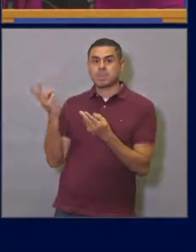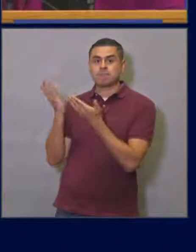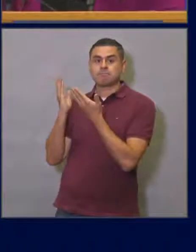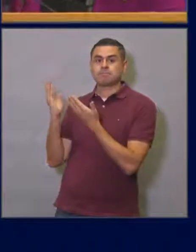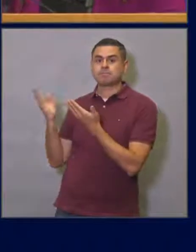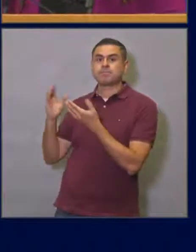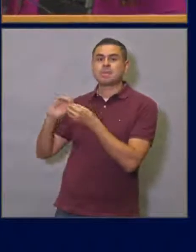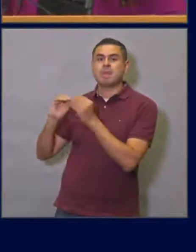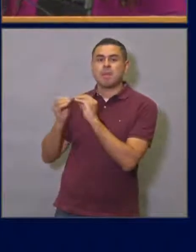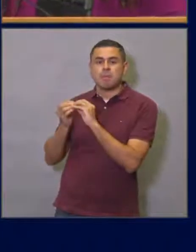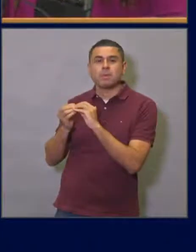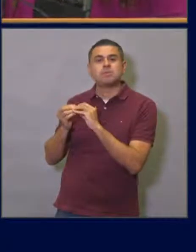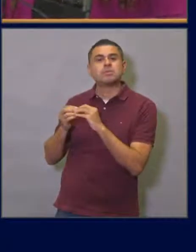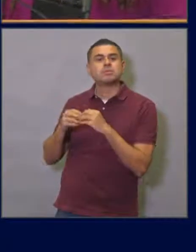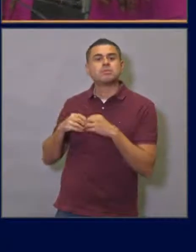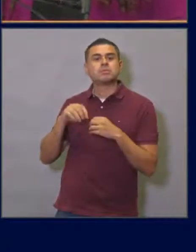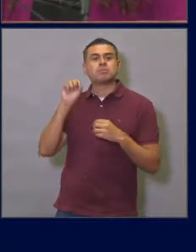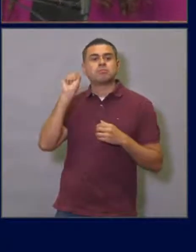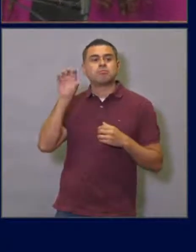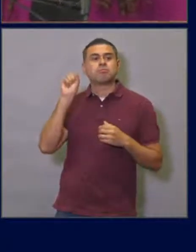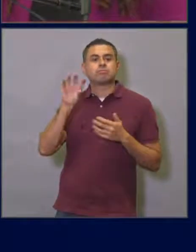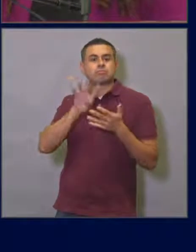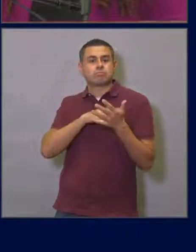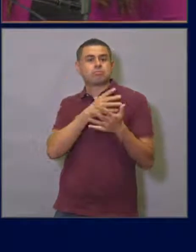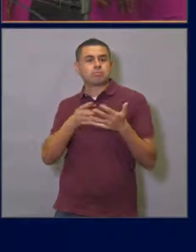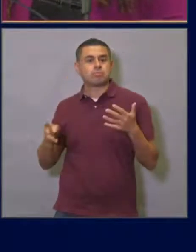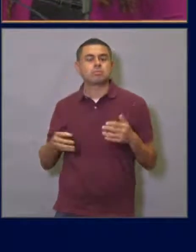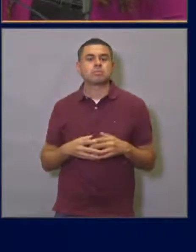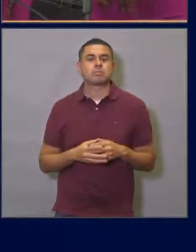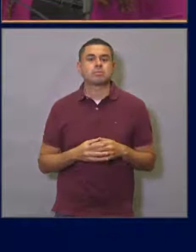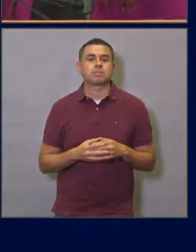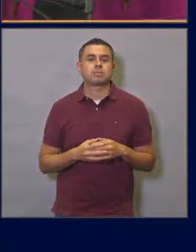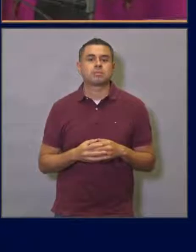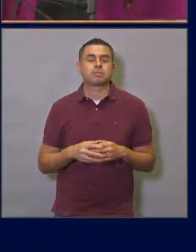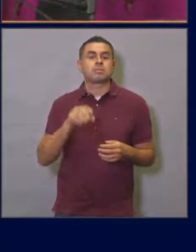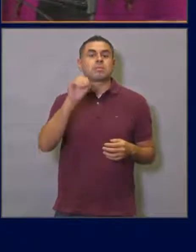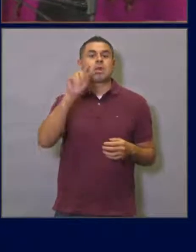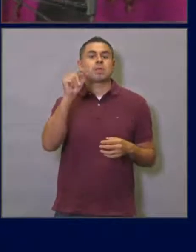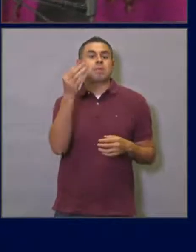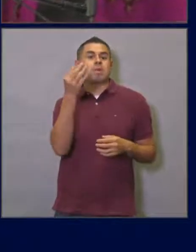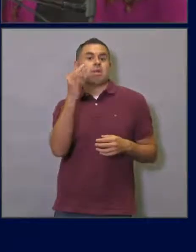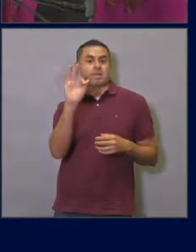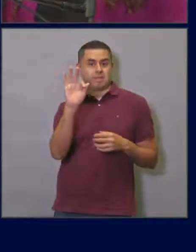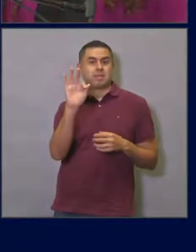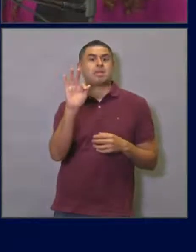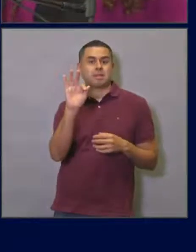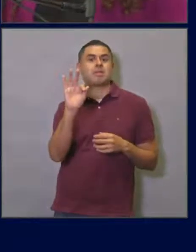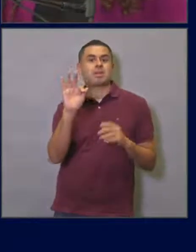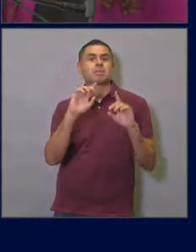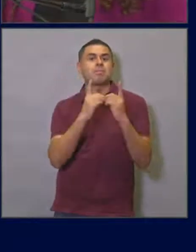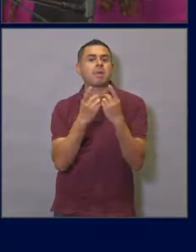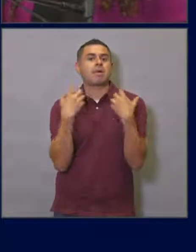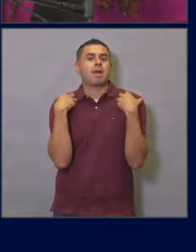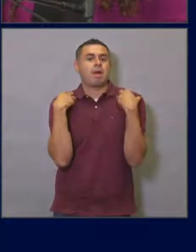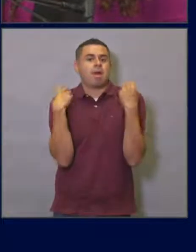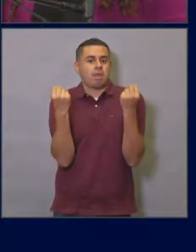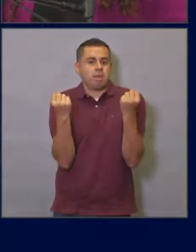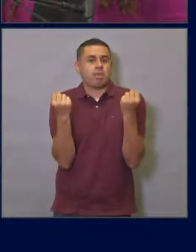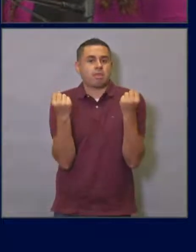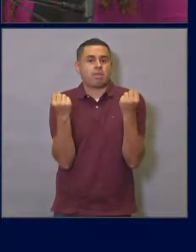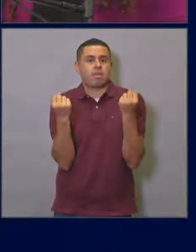las escuelas. A partir del 19 de octubre, el Departamento de Salud Pública recibió